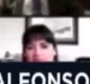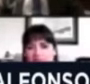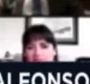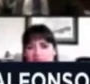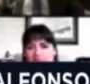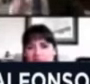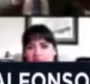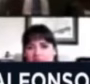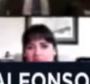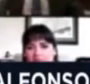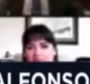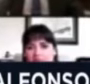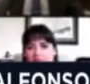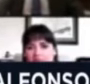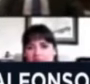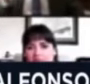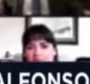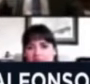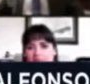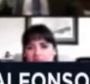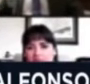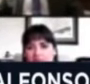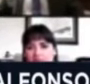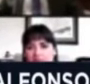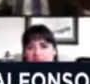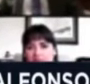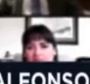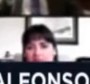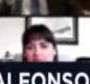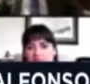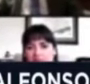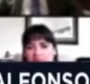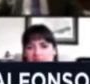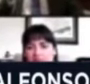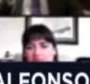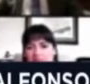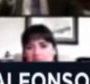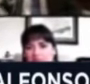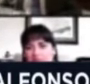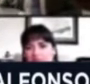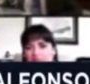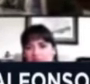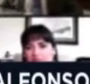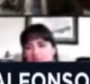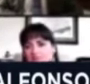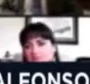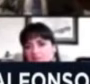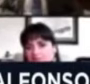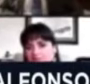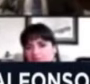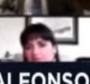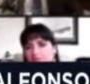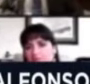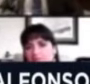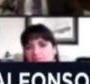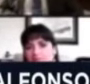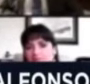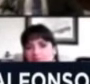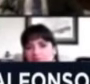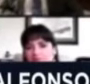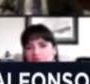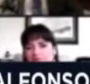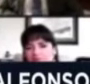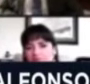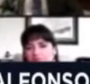esas resistencias del Poder Judicial se ubican las resoluciones del juez Gómez Fierro, que han desatado una